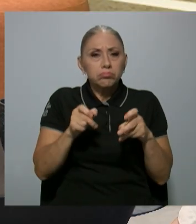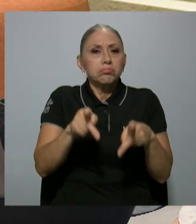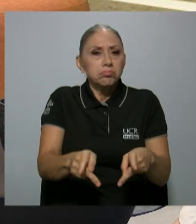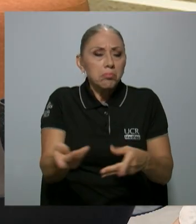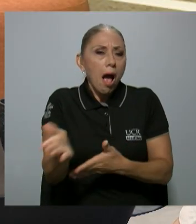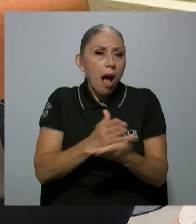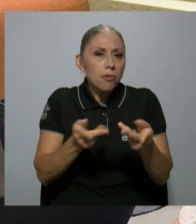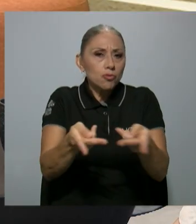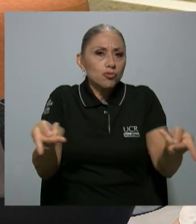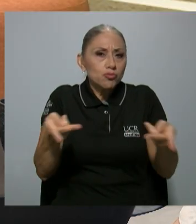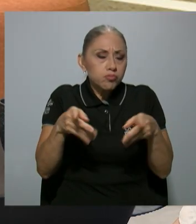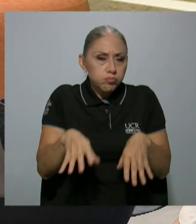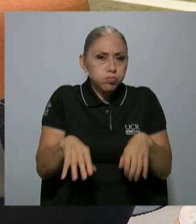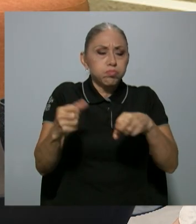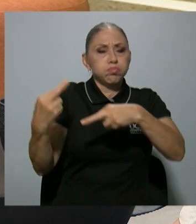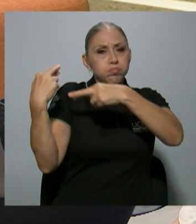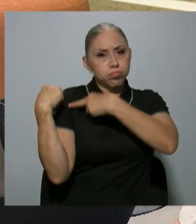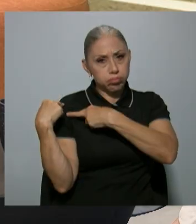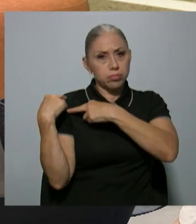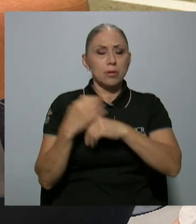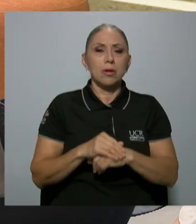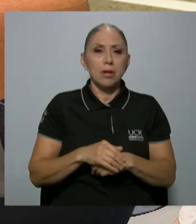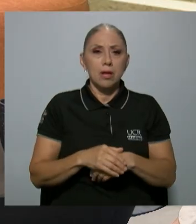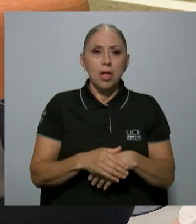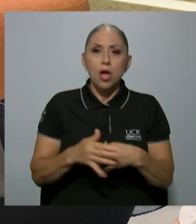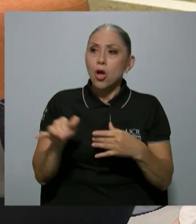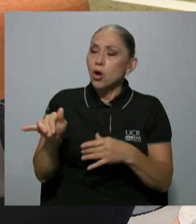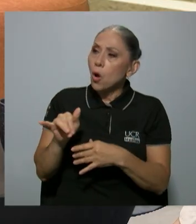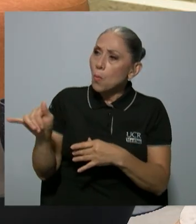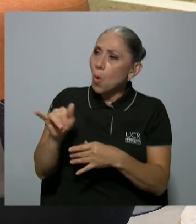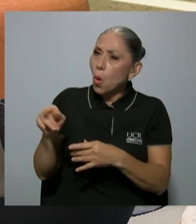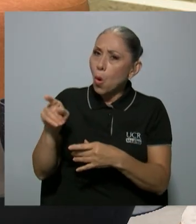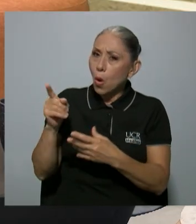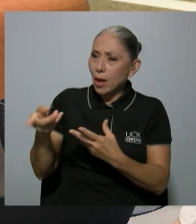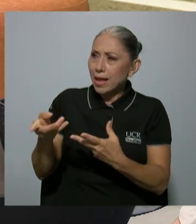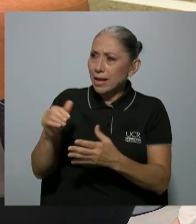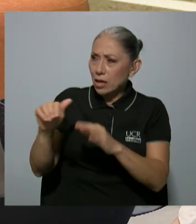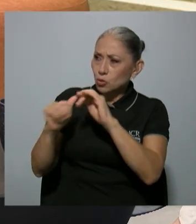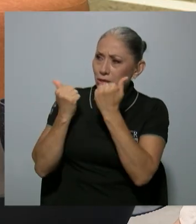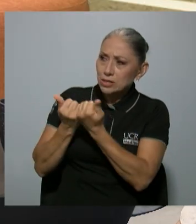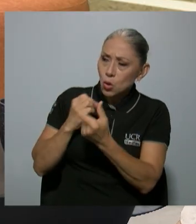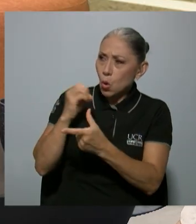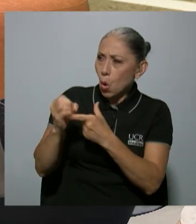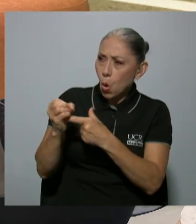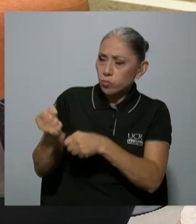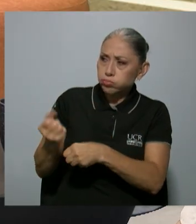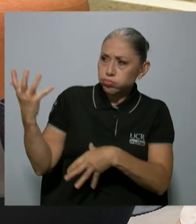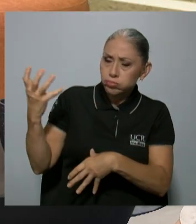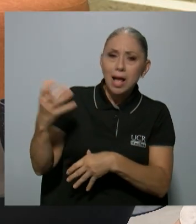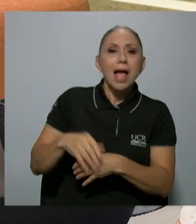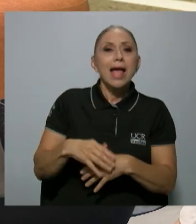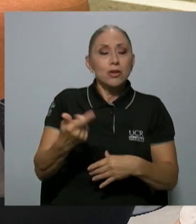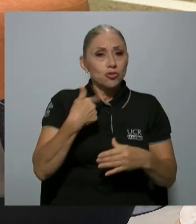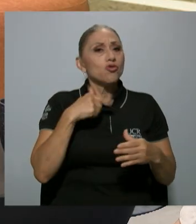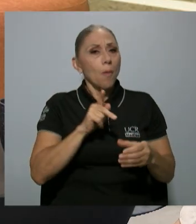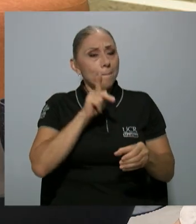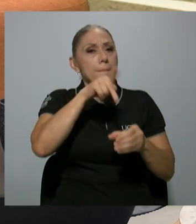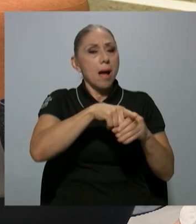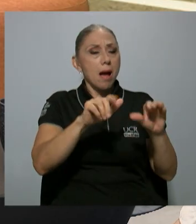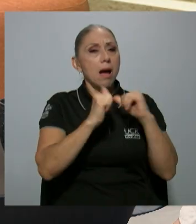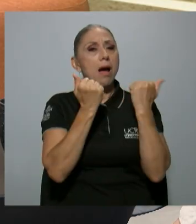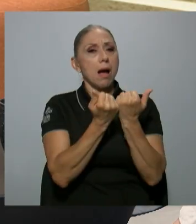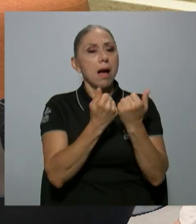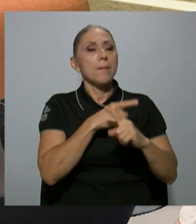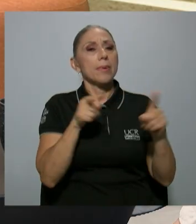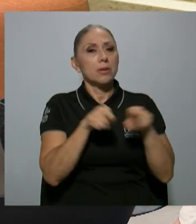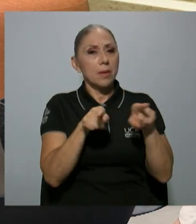cargos ¿En el directorio federativo o en la asociación? En la asociación estuve involucrada, pero además tuve la oportunidad